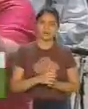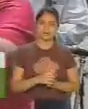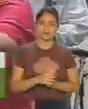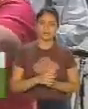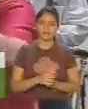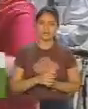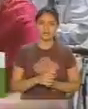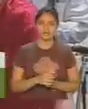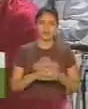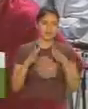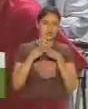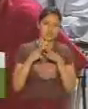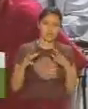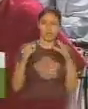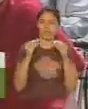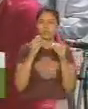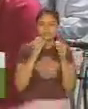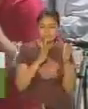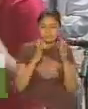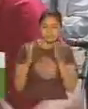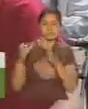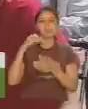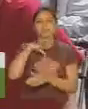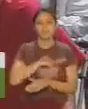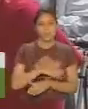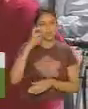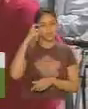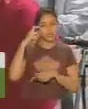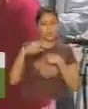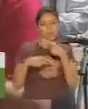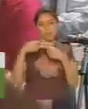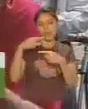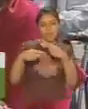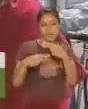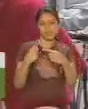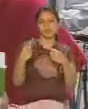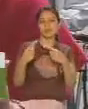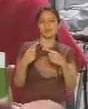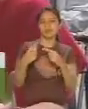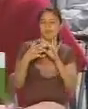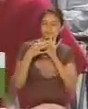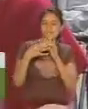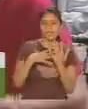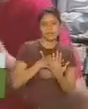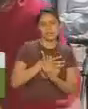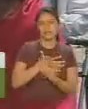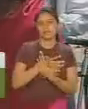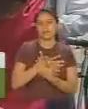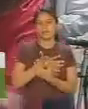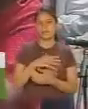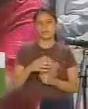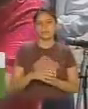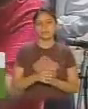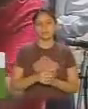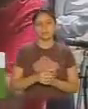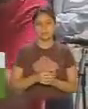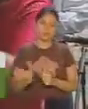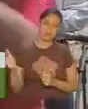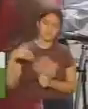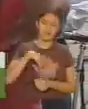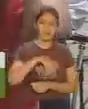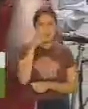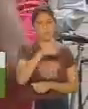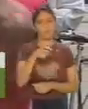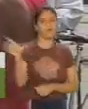cada hito de la historia, a recorrerlo día a día y a enamorarnos de él. Vamos pues, pueblo de